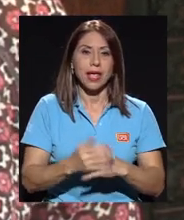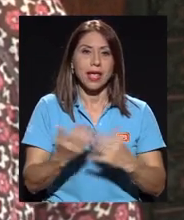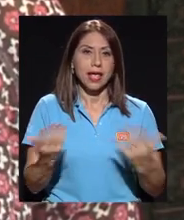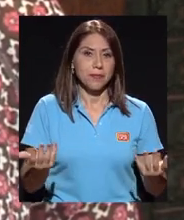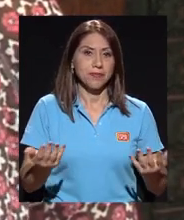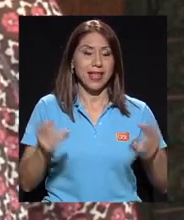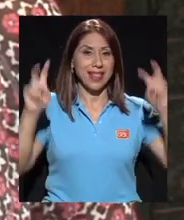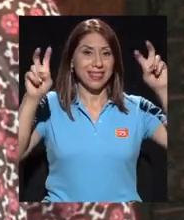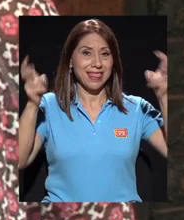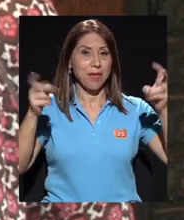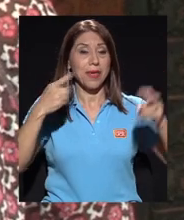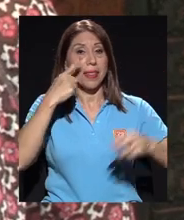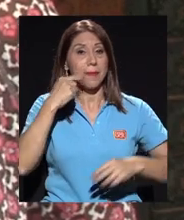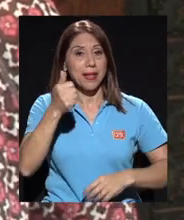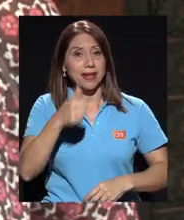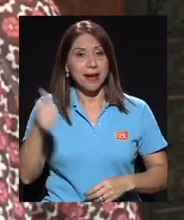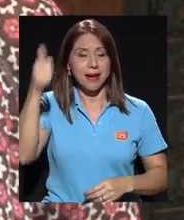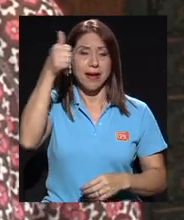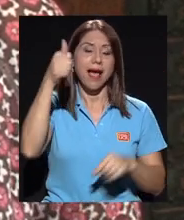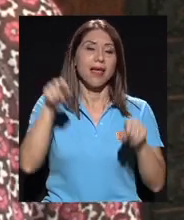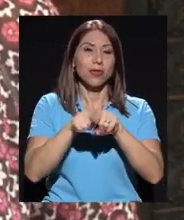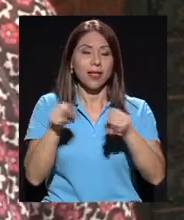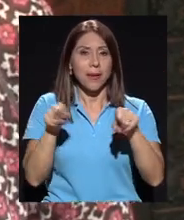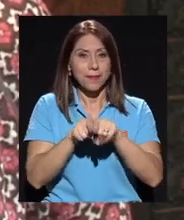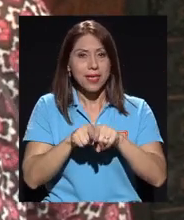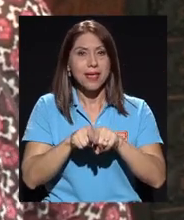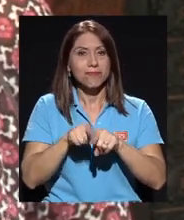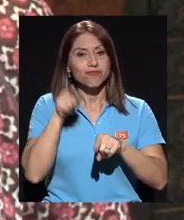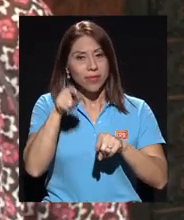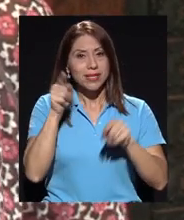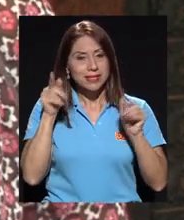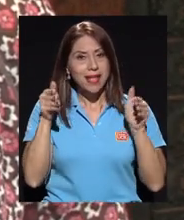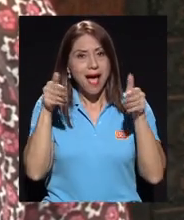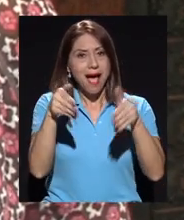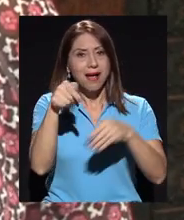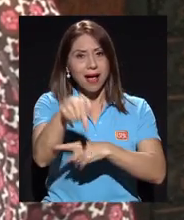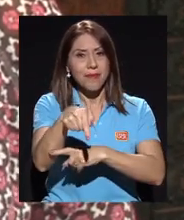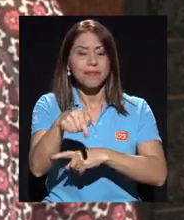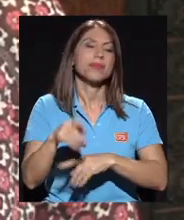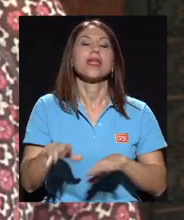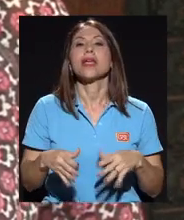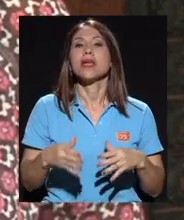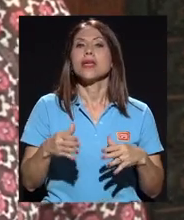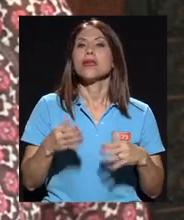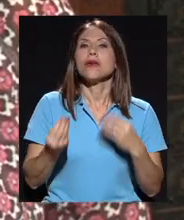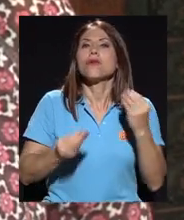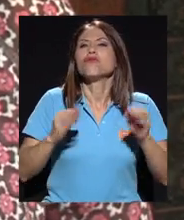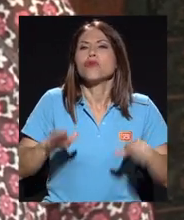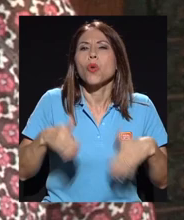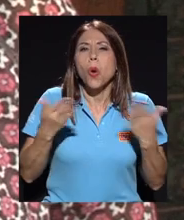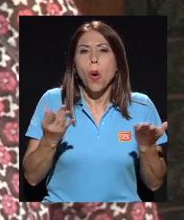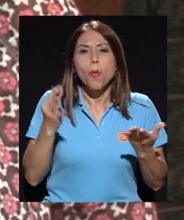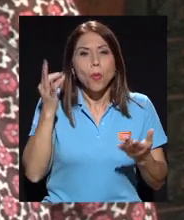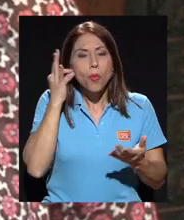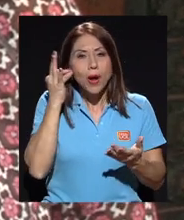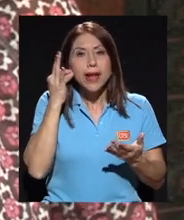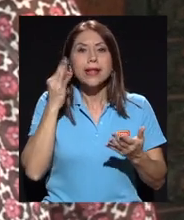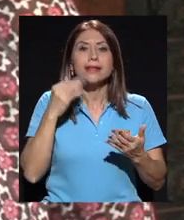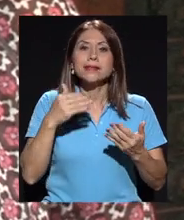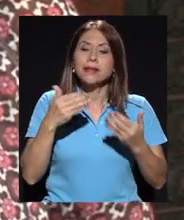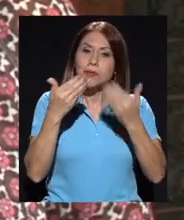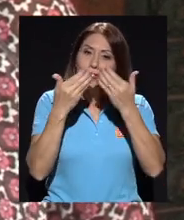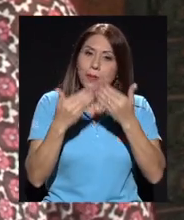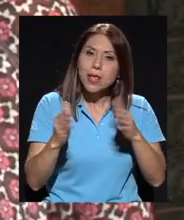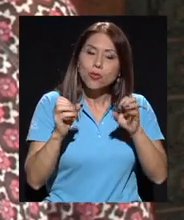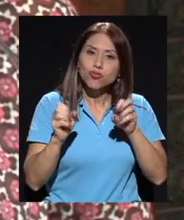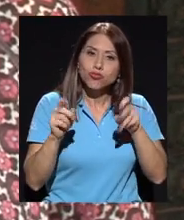El tema del patriarcado también está tomado acá y cómo las mujeres hemos ido tomando un